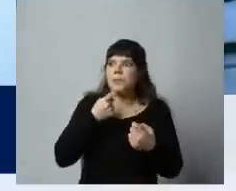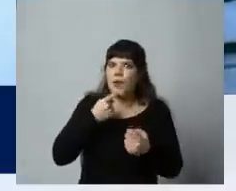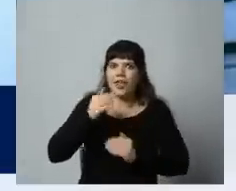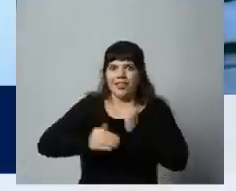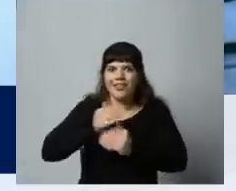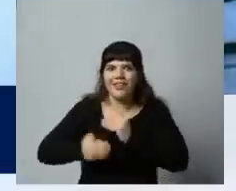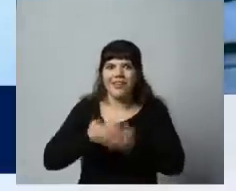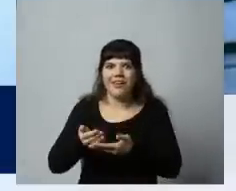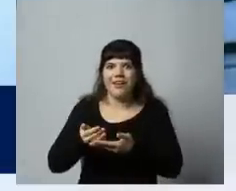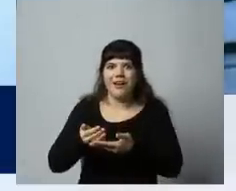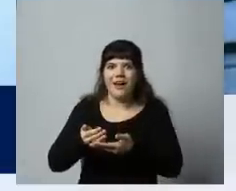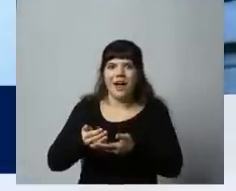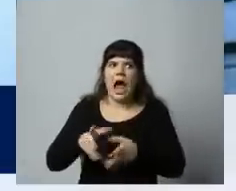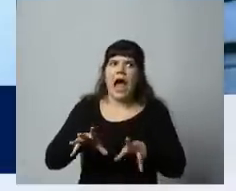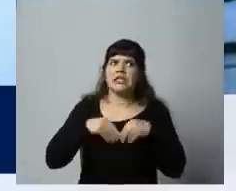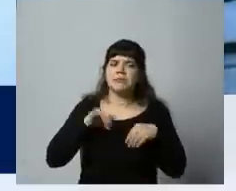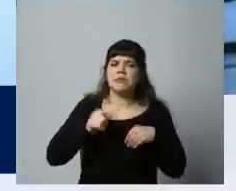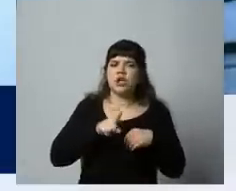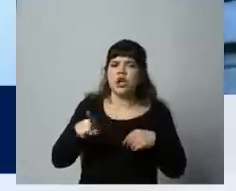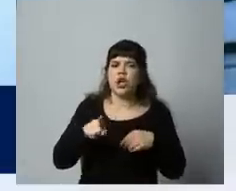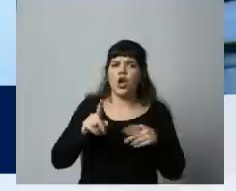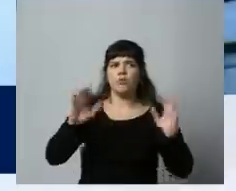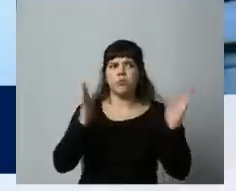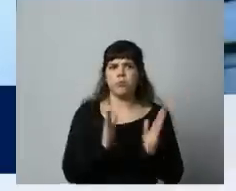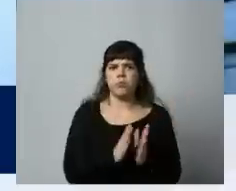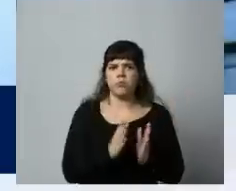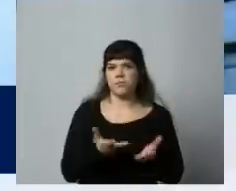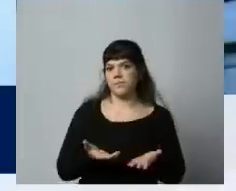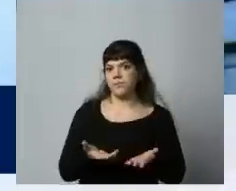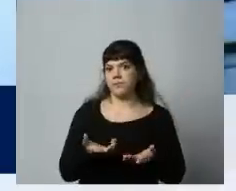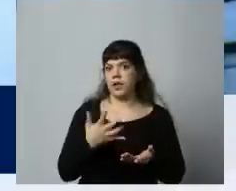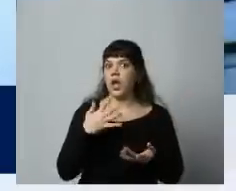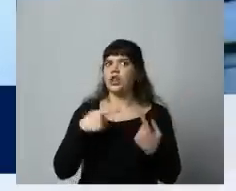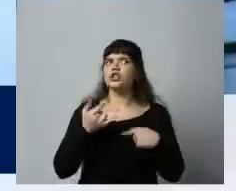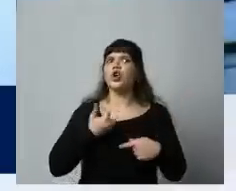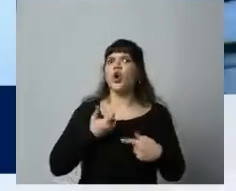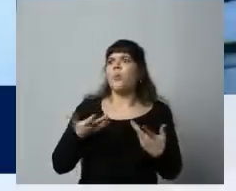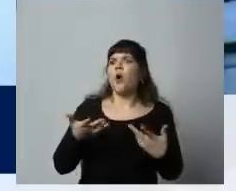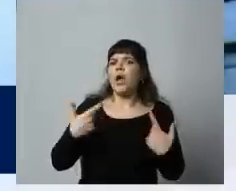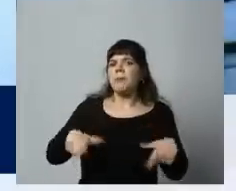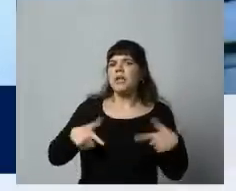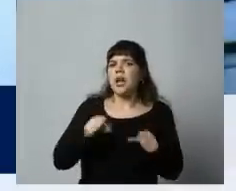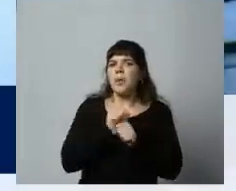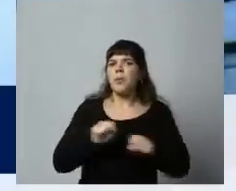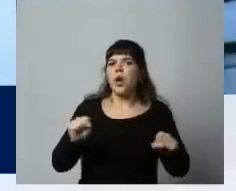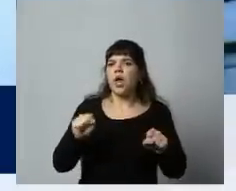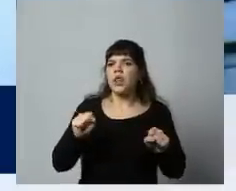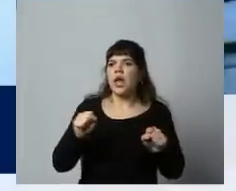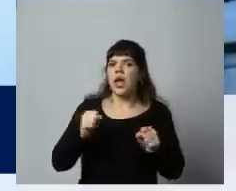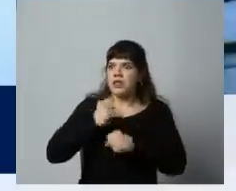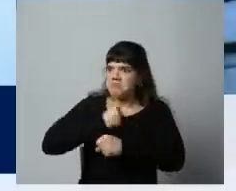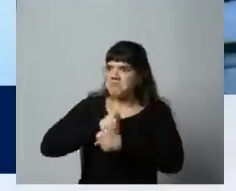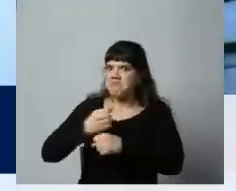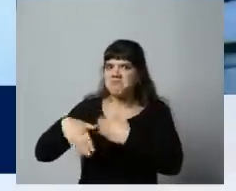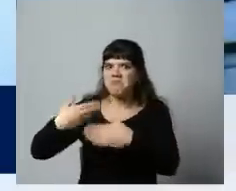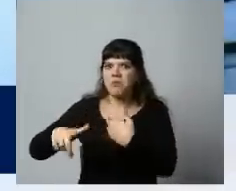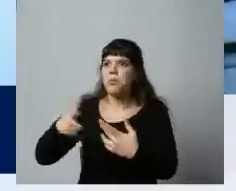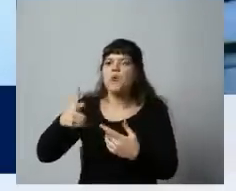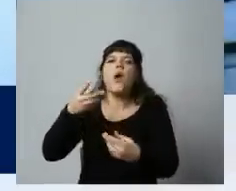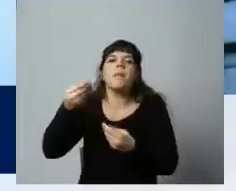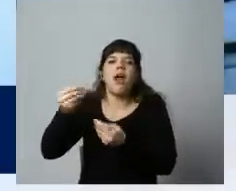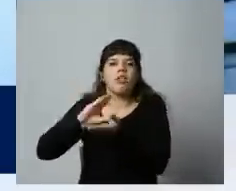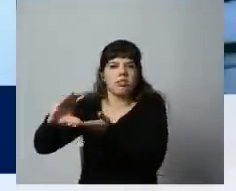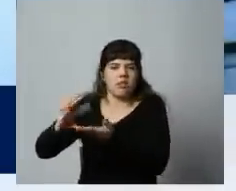recortes en su cartera porque cómo puede hacer política el Ministerio de vivienda si no tiene un peso Cómo puede hacer